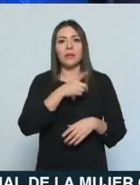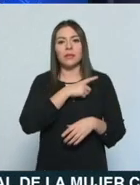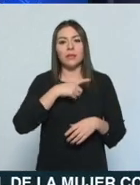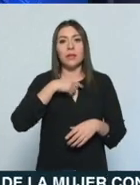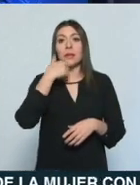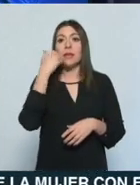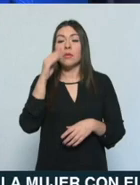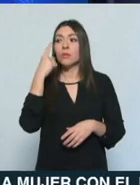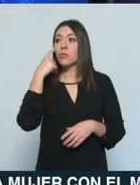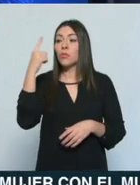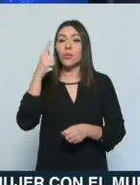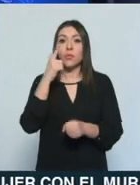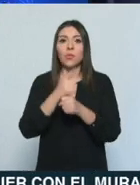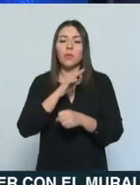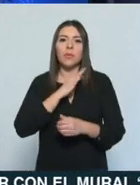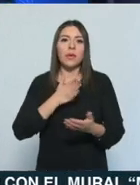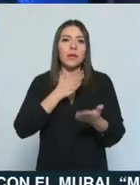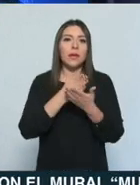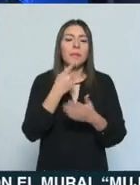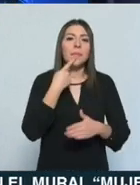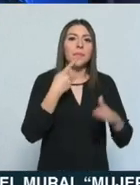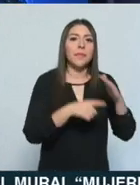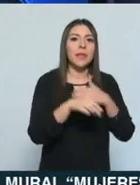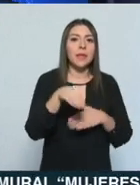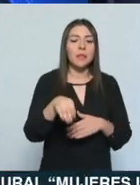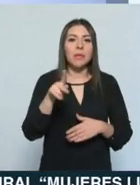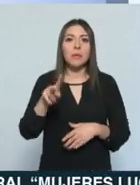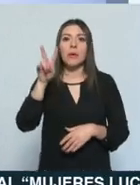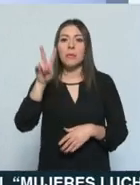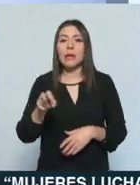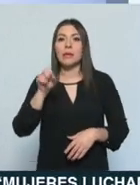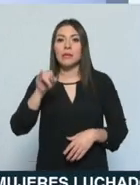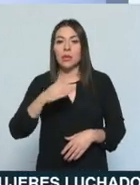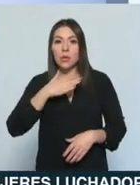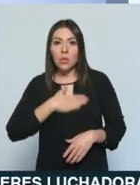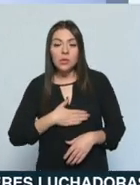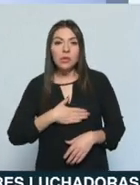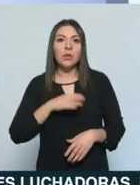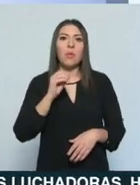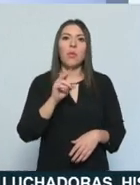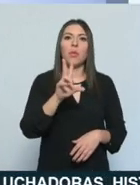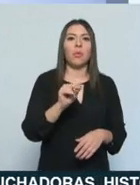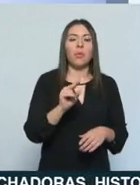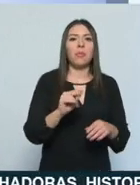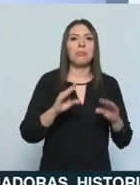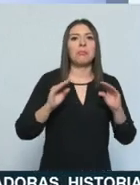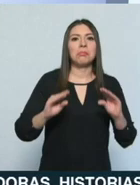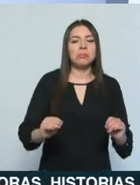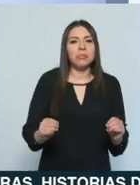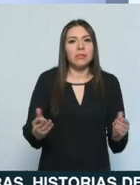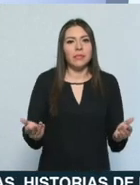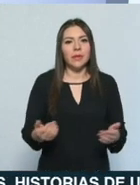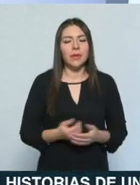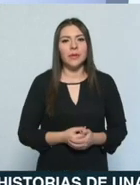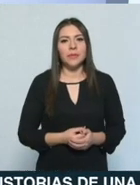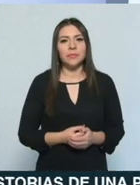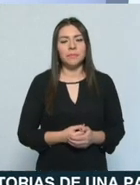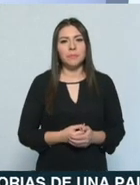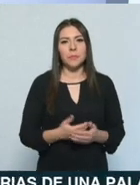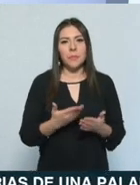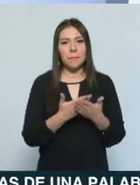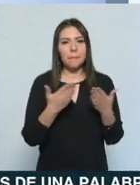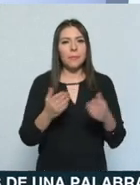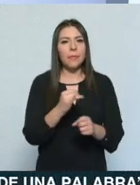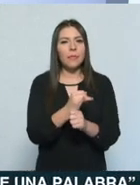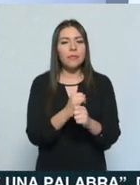levantar una denuncia, a ver si puedes y a ver si se imparte justicia o se resarce el daño. Bueno, con datos de la encuesta de